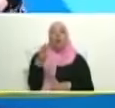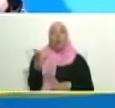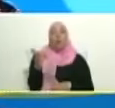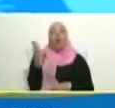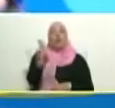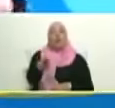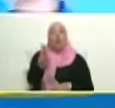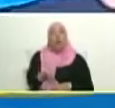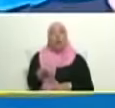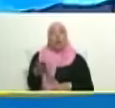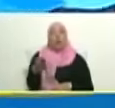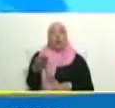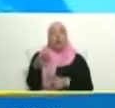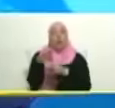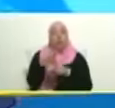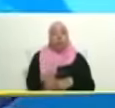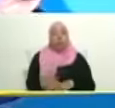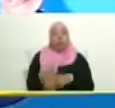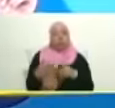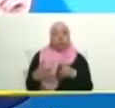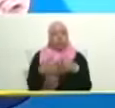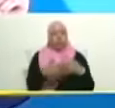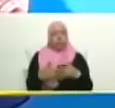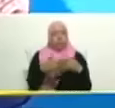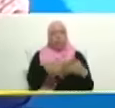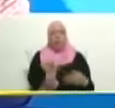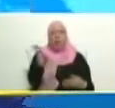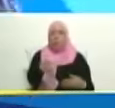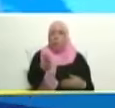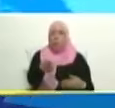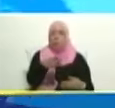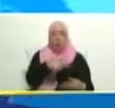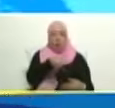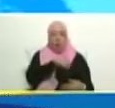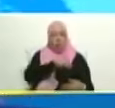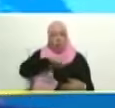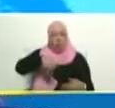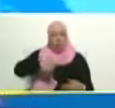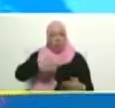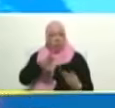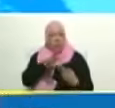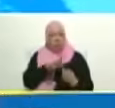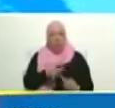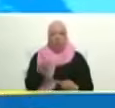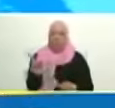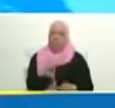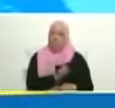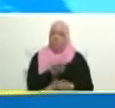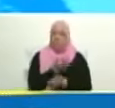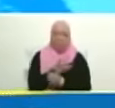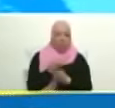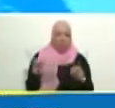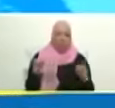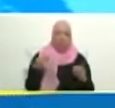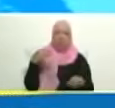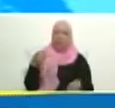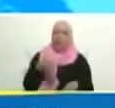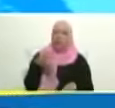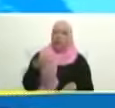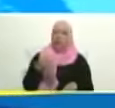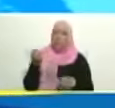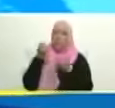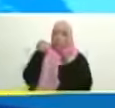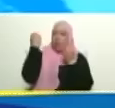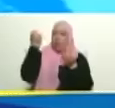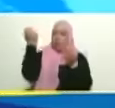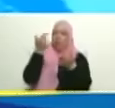nunca. Subordinados al imperio, más nunca. Rebeldes e independientes, por siempre. Siéntanlo